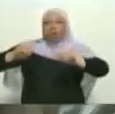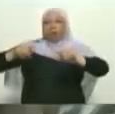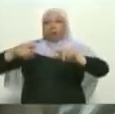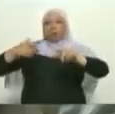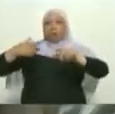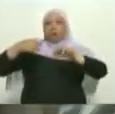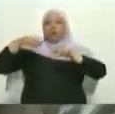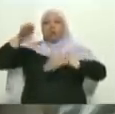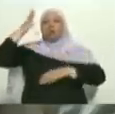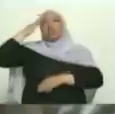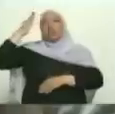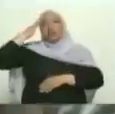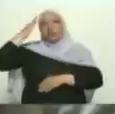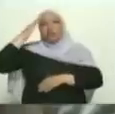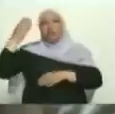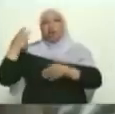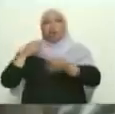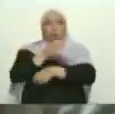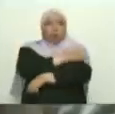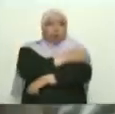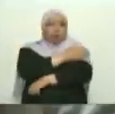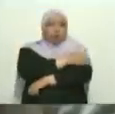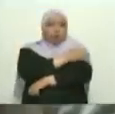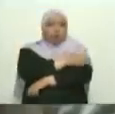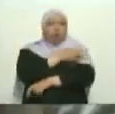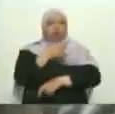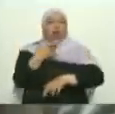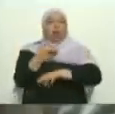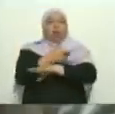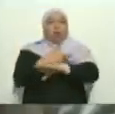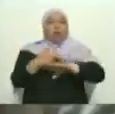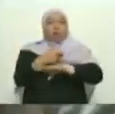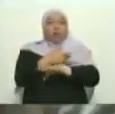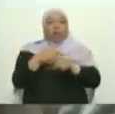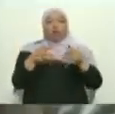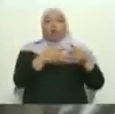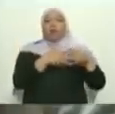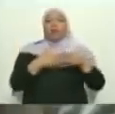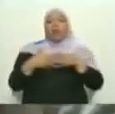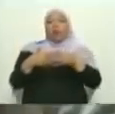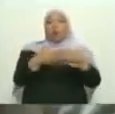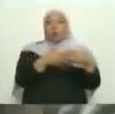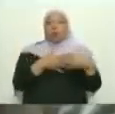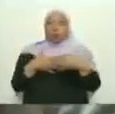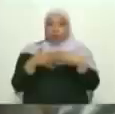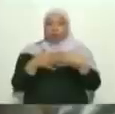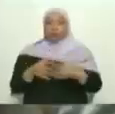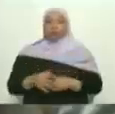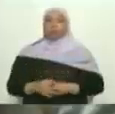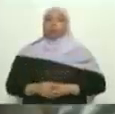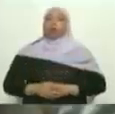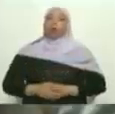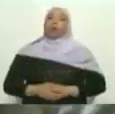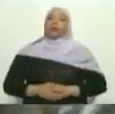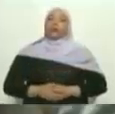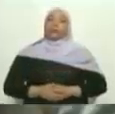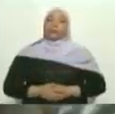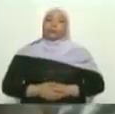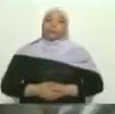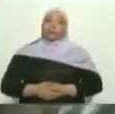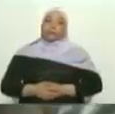fuerzas conservadoras y extremistas del gobierno de los Estados Unidos de América. A ello,